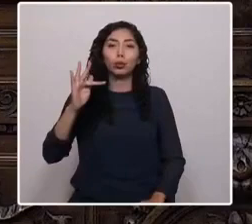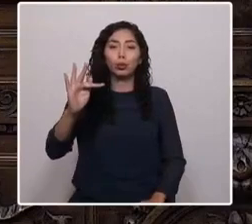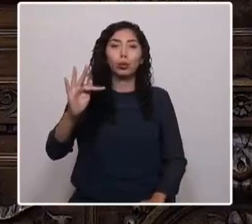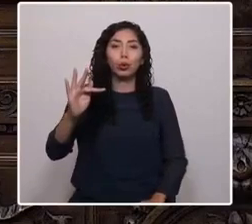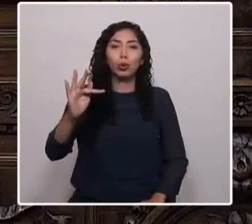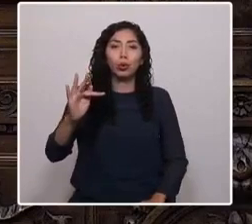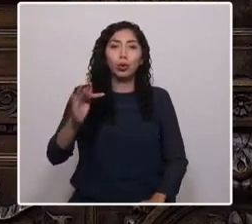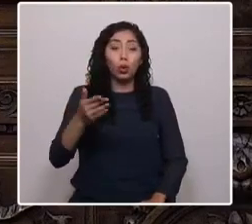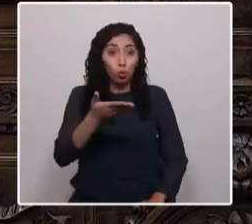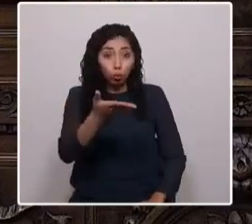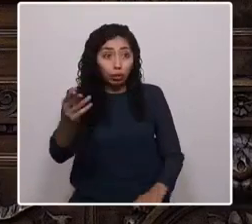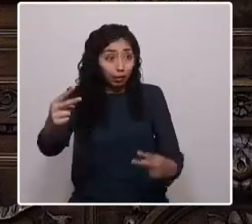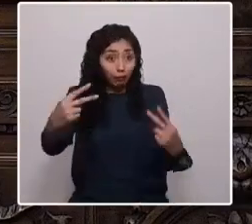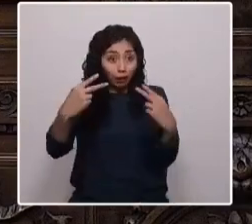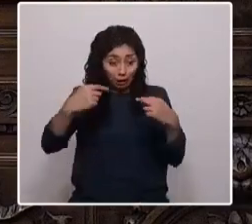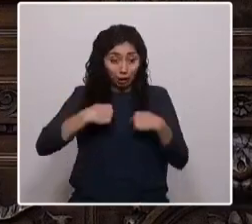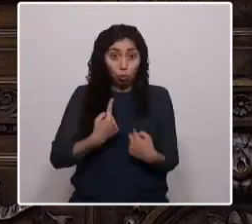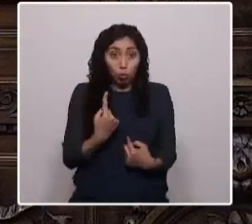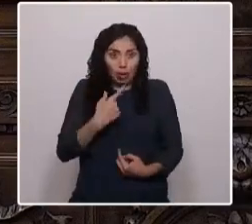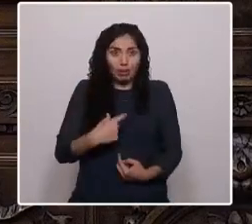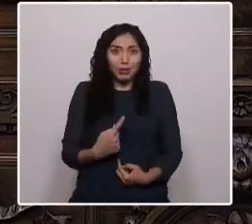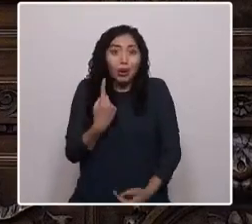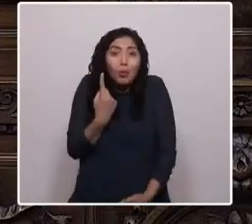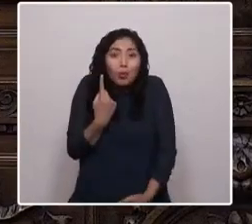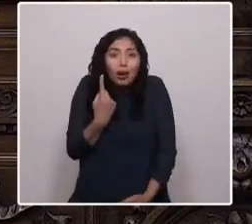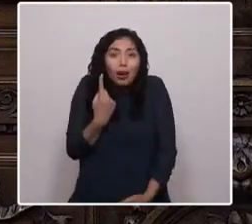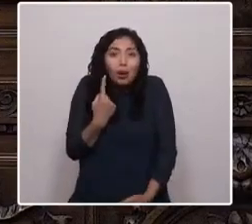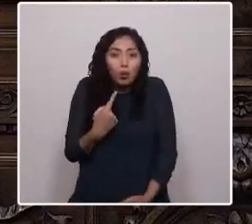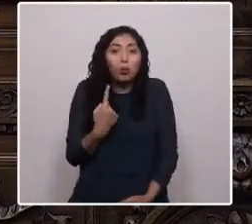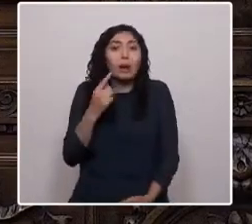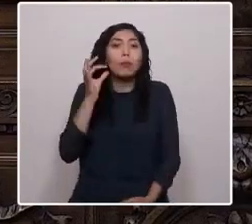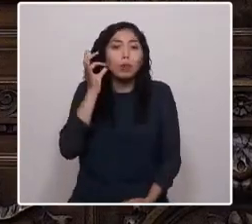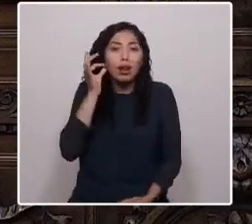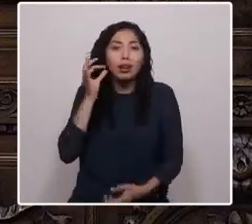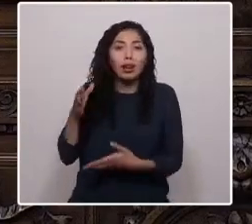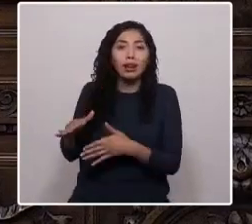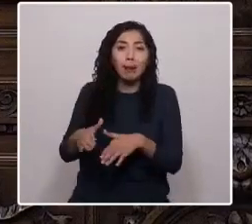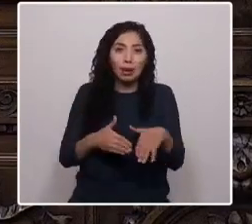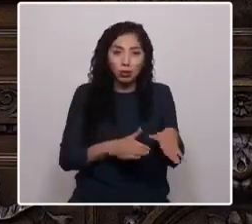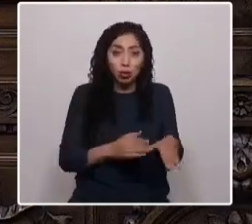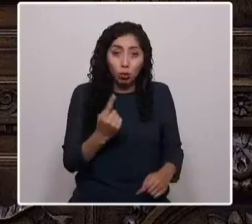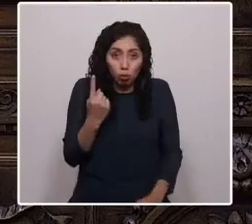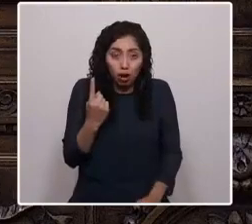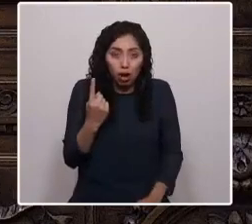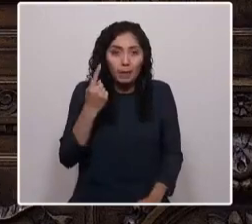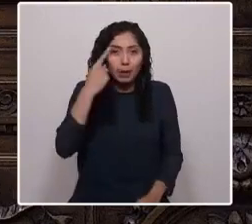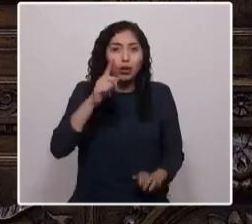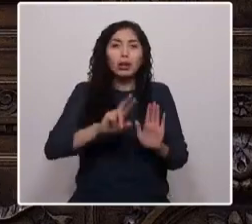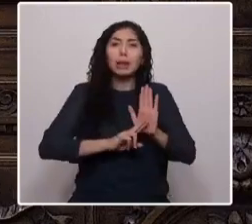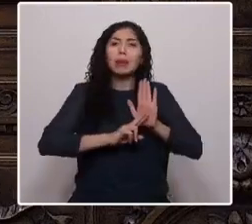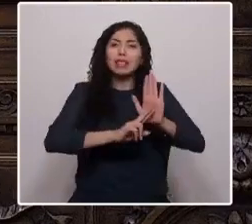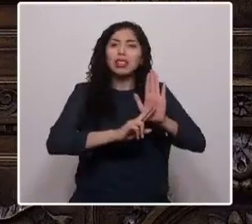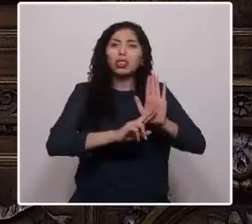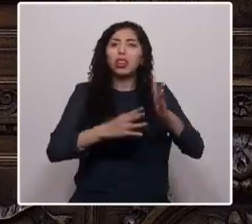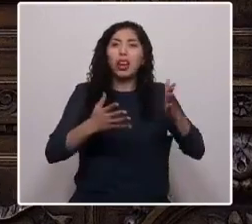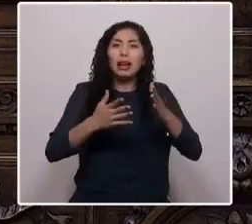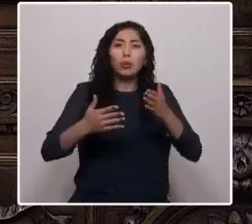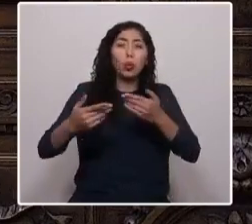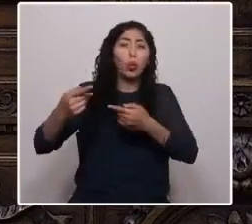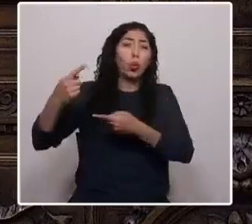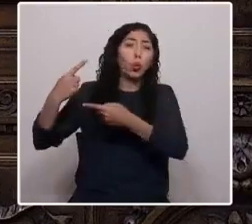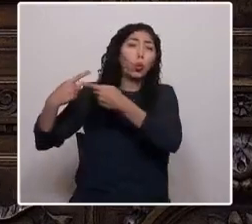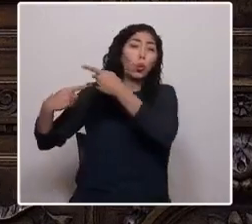ustedes ven aquí a una sola persona a una mujer a pan pero represento a siglos de una historia compartida